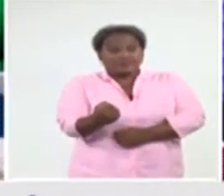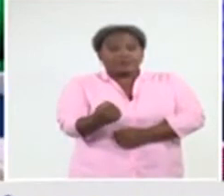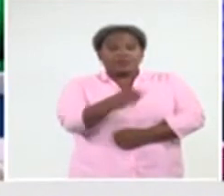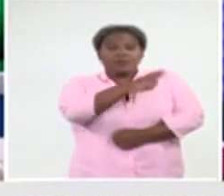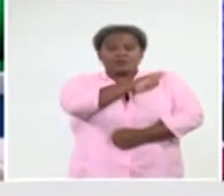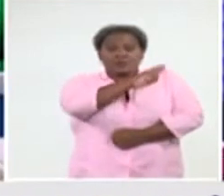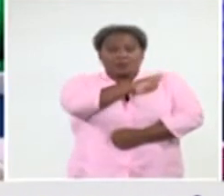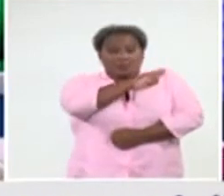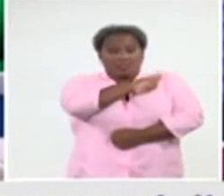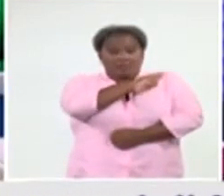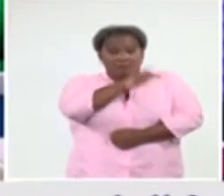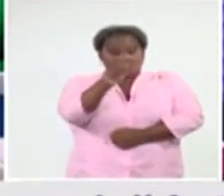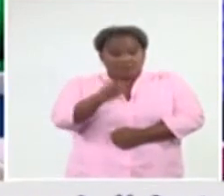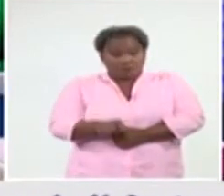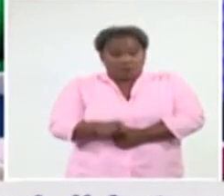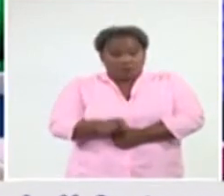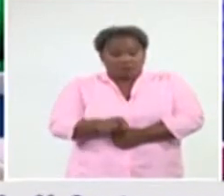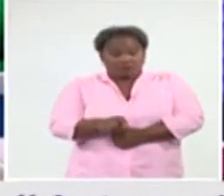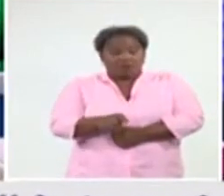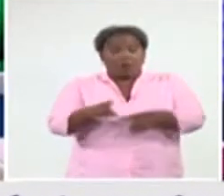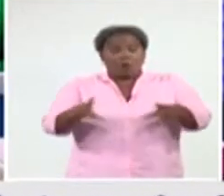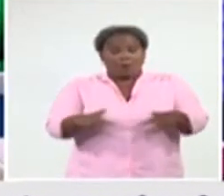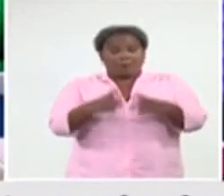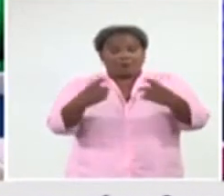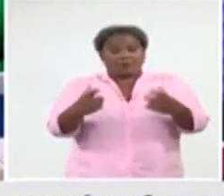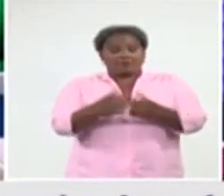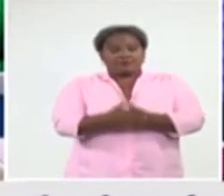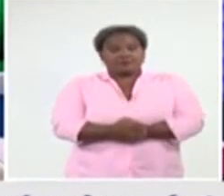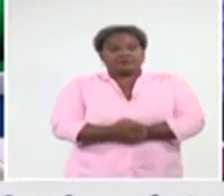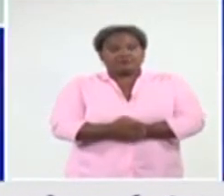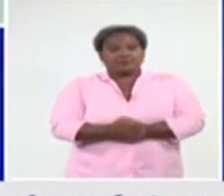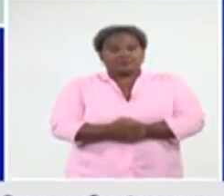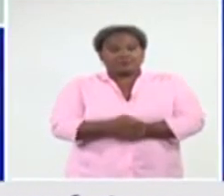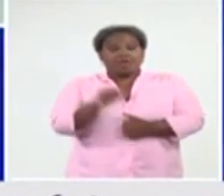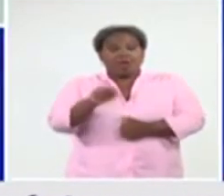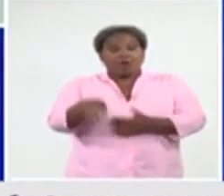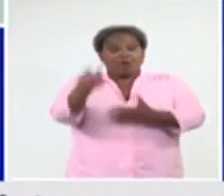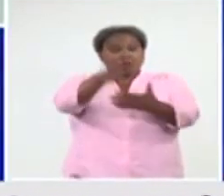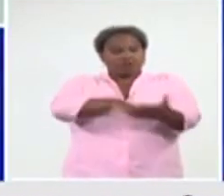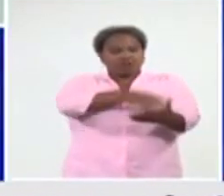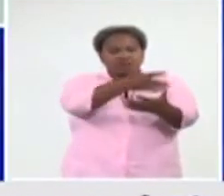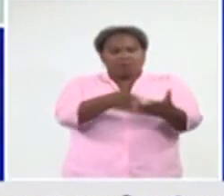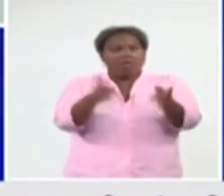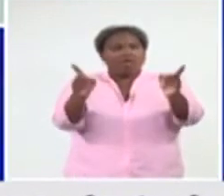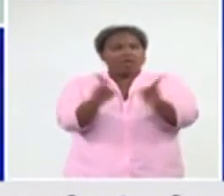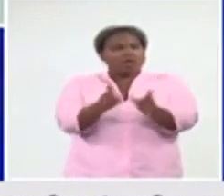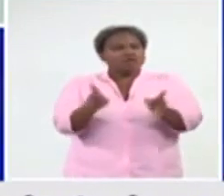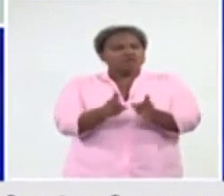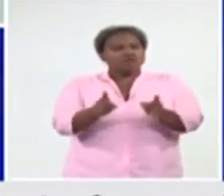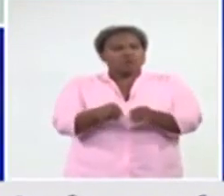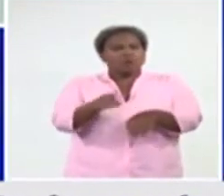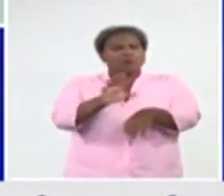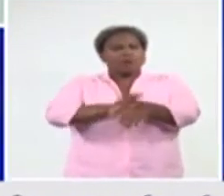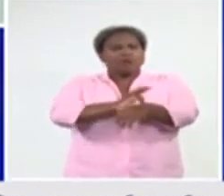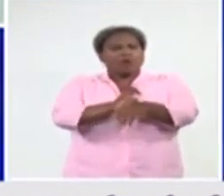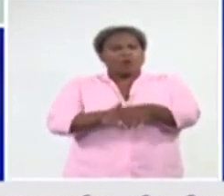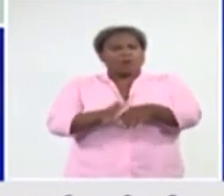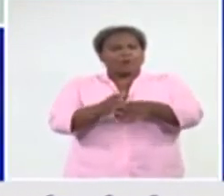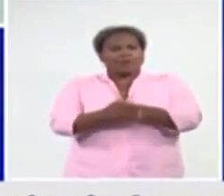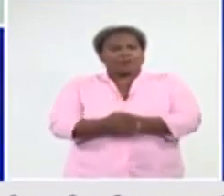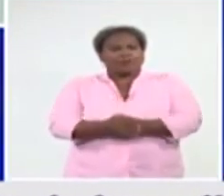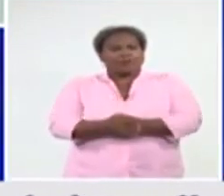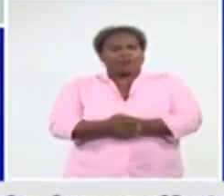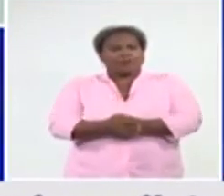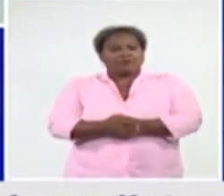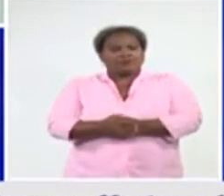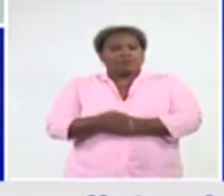autorresponsabilidad. El gráfico que resume el comportamiento de la pandemia durante toda su